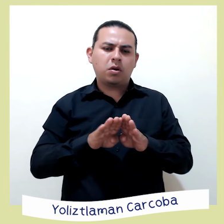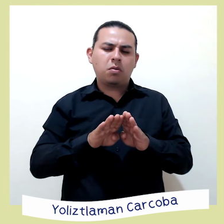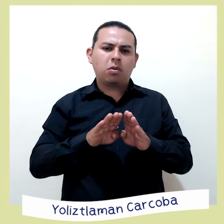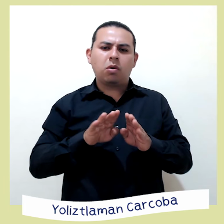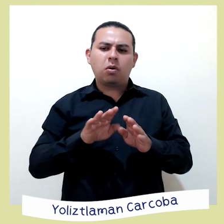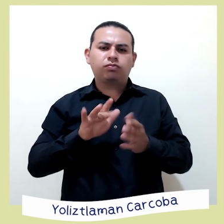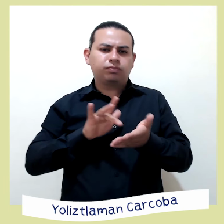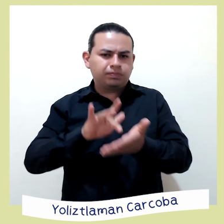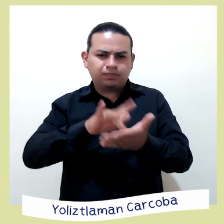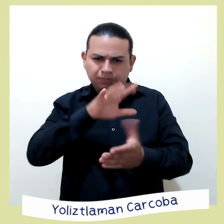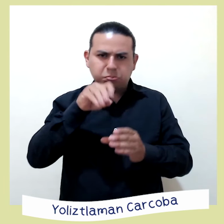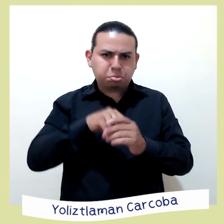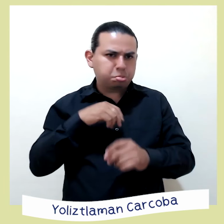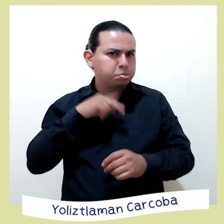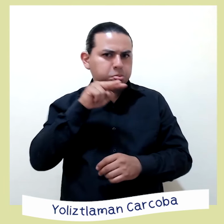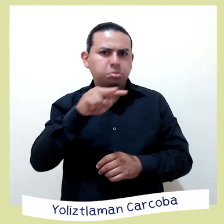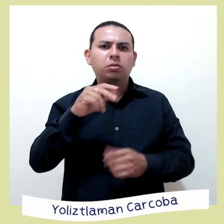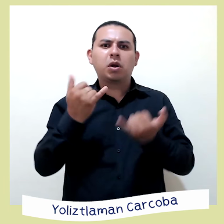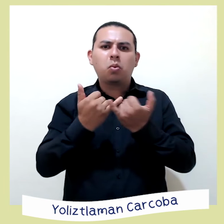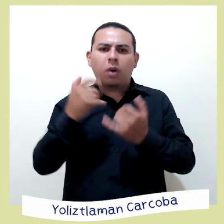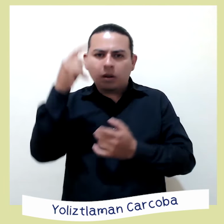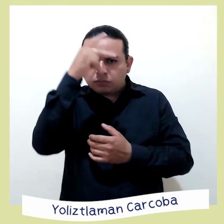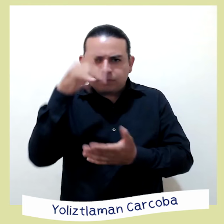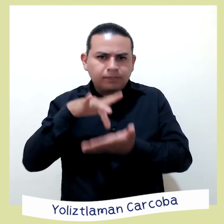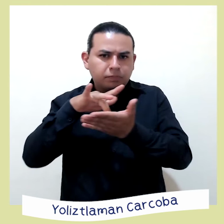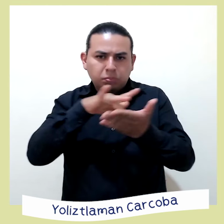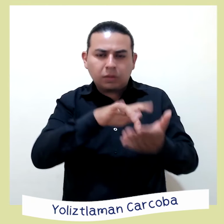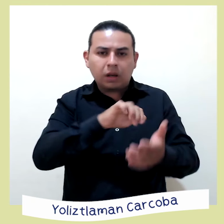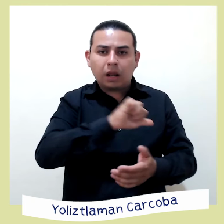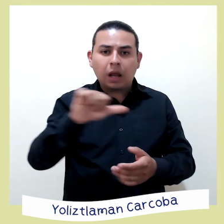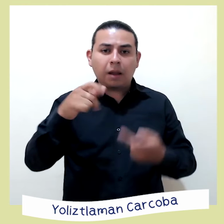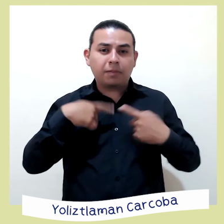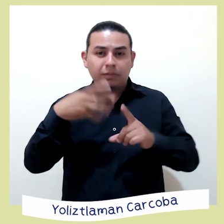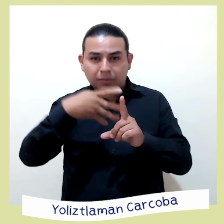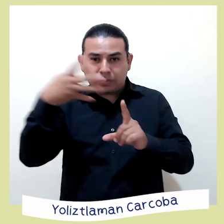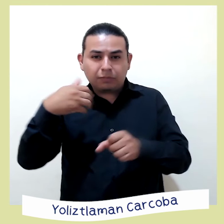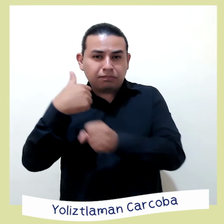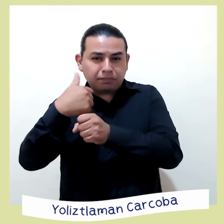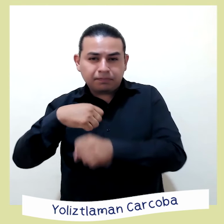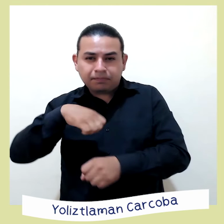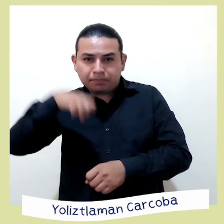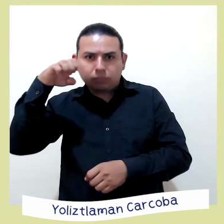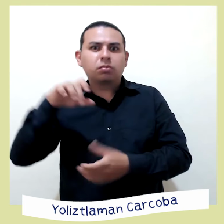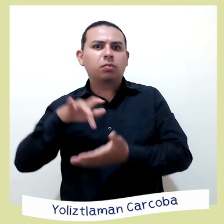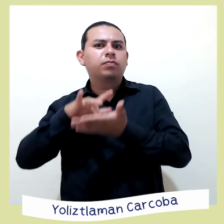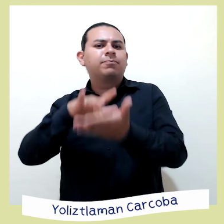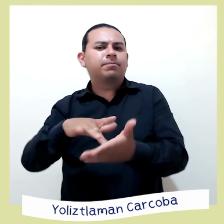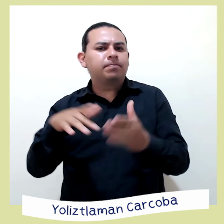psicológicos, sobre todo a la comunidad LGBTI, ¿no?